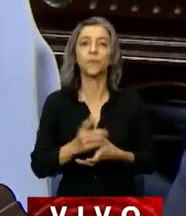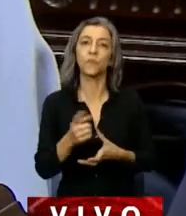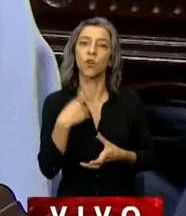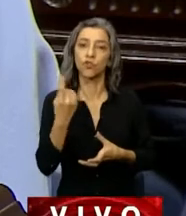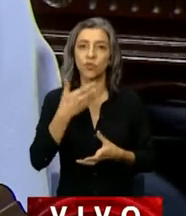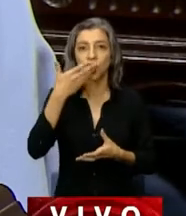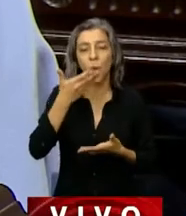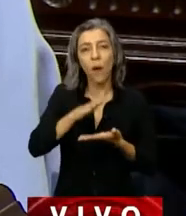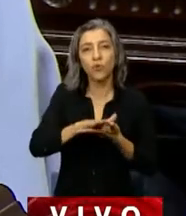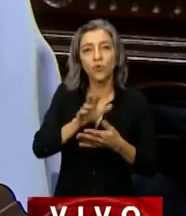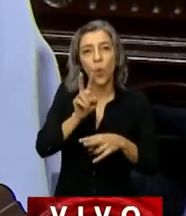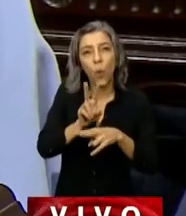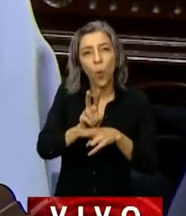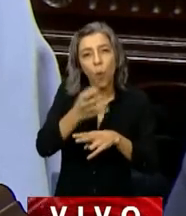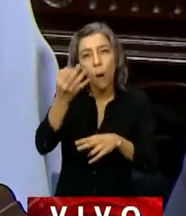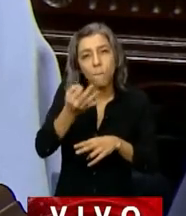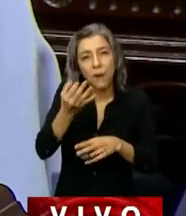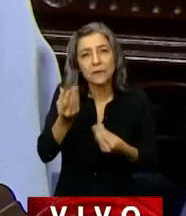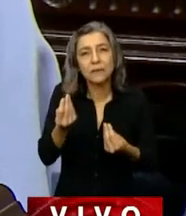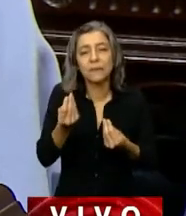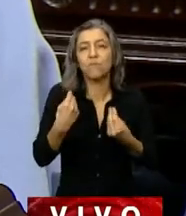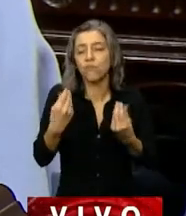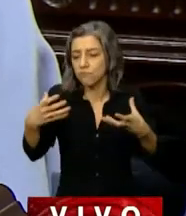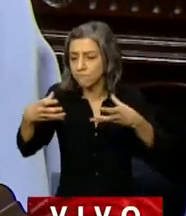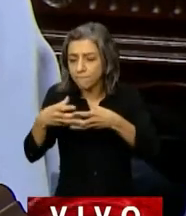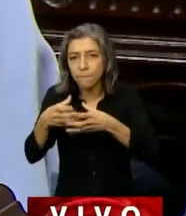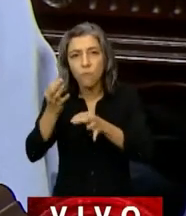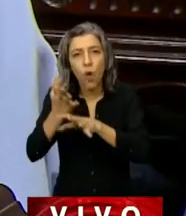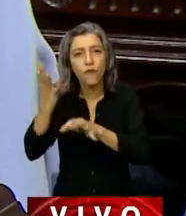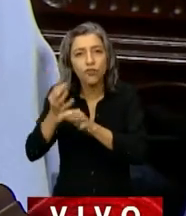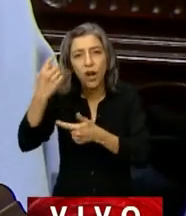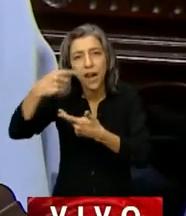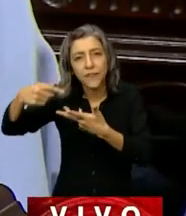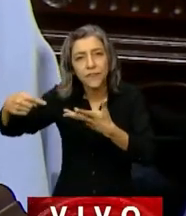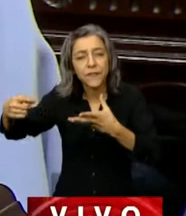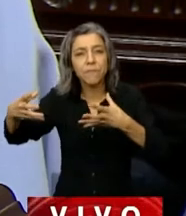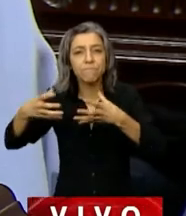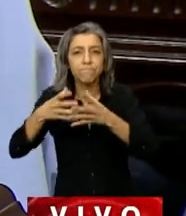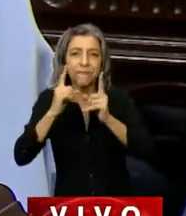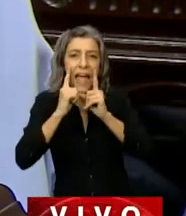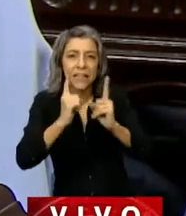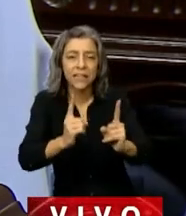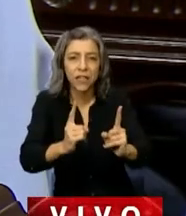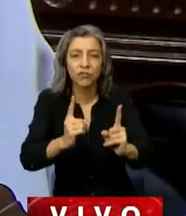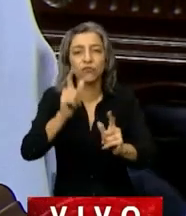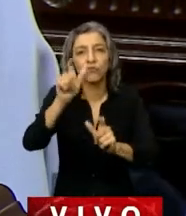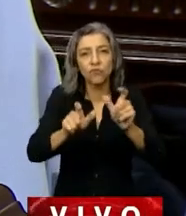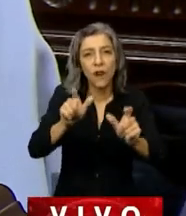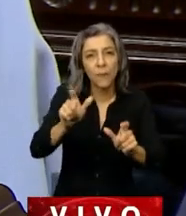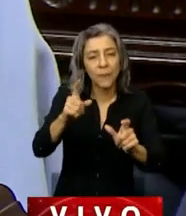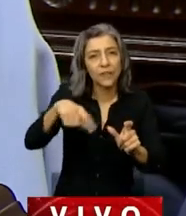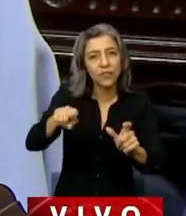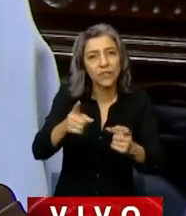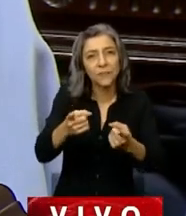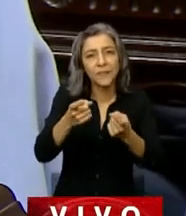de cuidados paliativos, hablamos de equipos interdisciplinarios que son capaces de atender para abordar